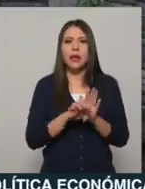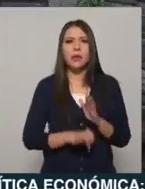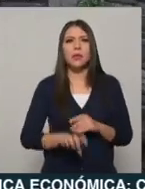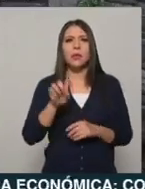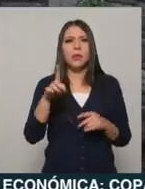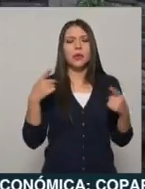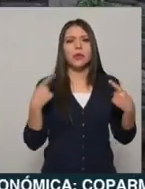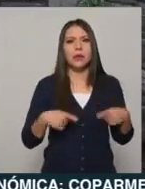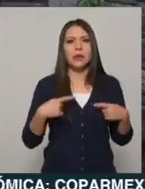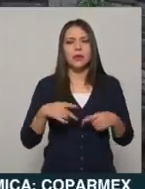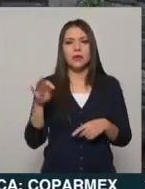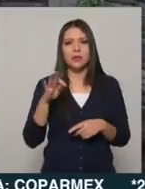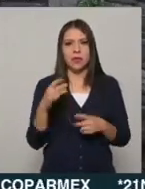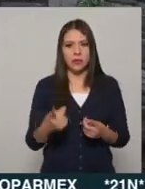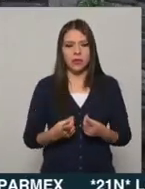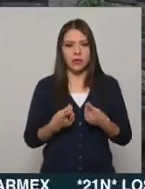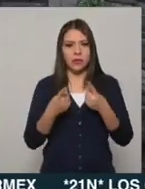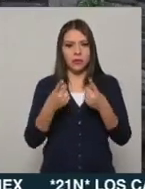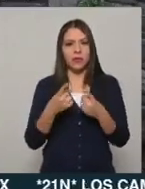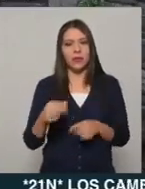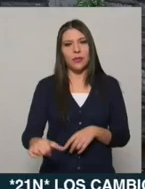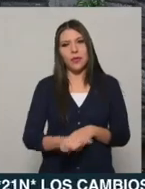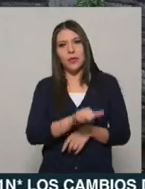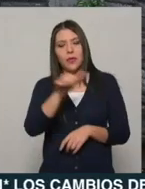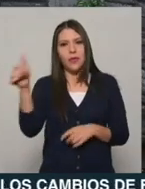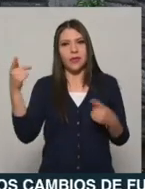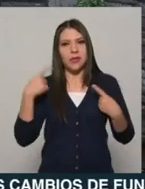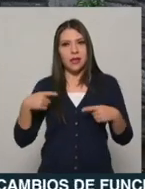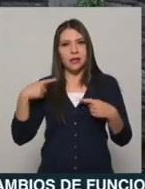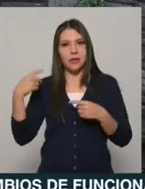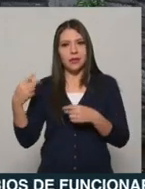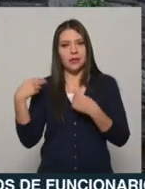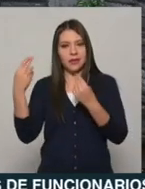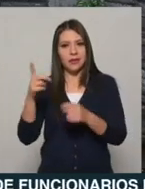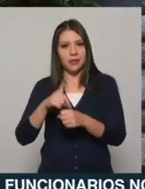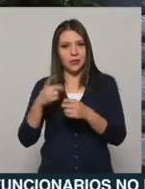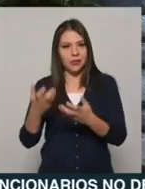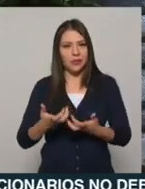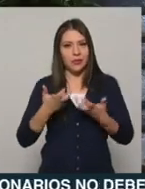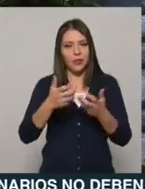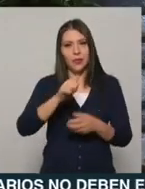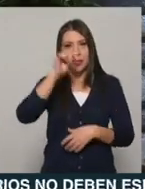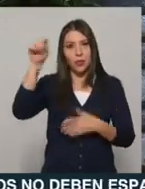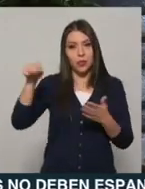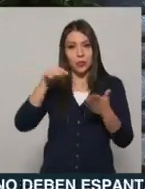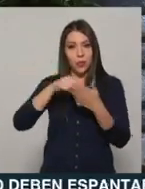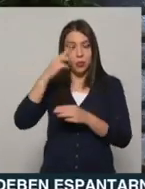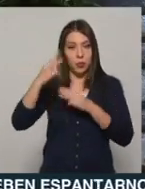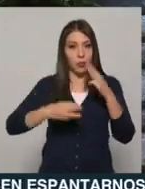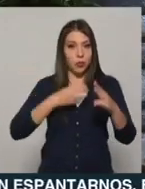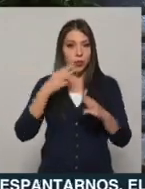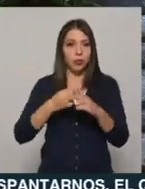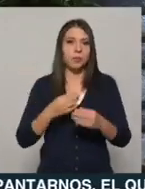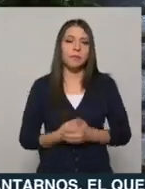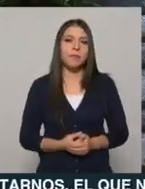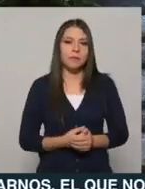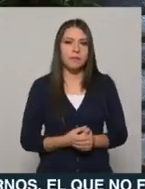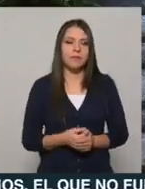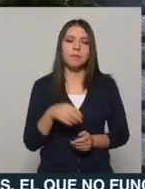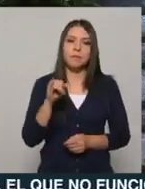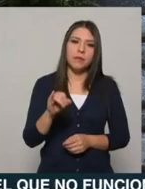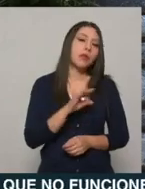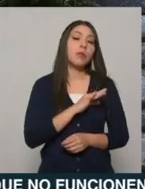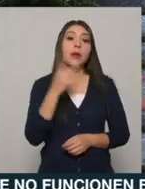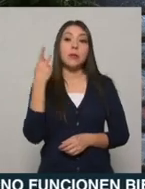recibir pues un órgano de otro paciente de alguna otra parte del mundo? Sí, aunque no de inicio, ¿no? De inicio buscamos hacer